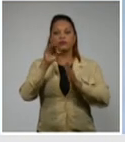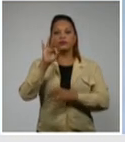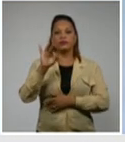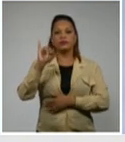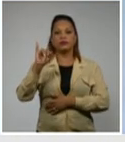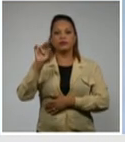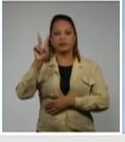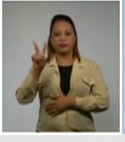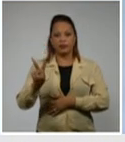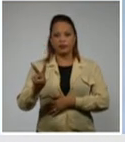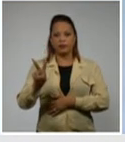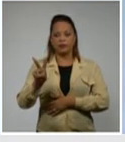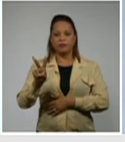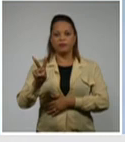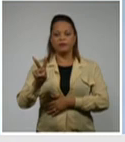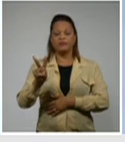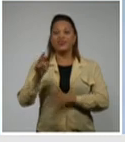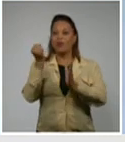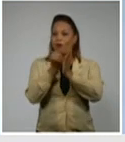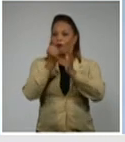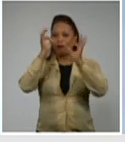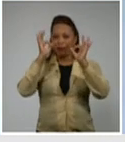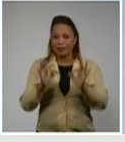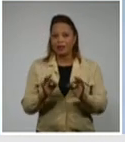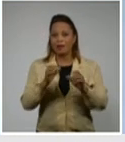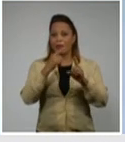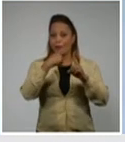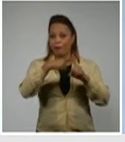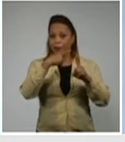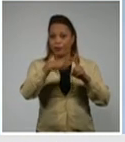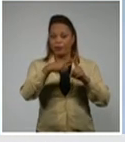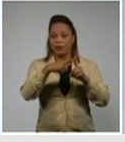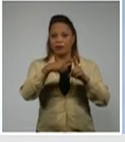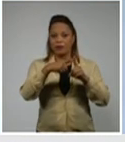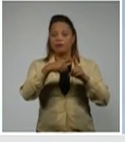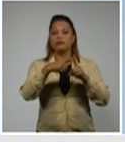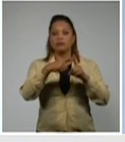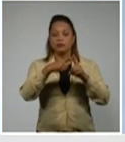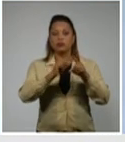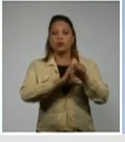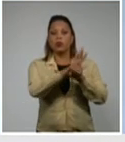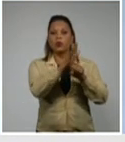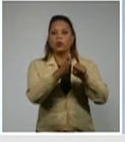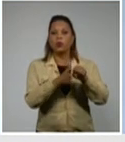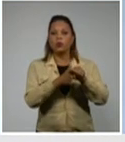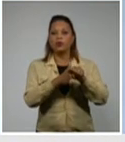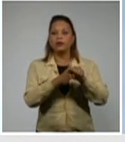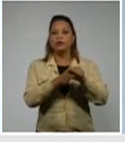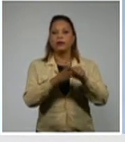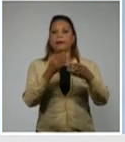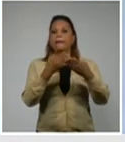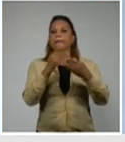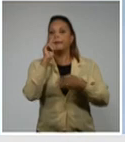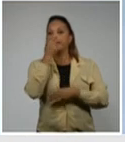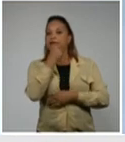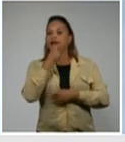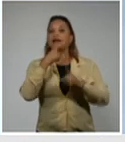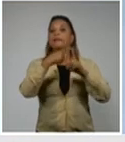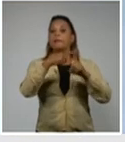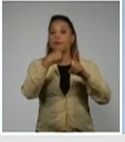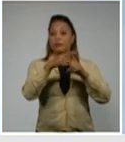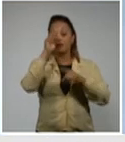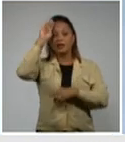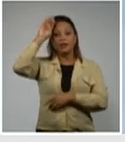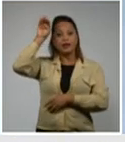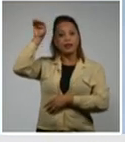11.862 y confirmados activos, personas con PCR positiva que están ingresadas,